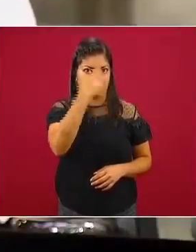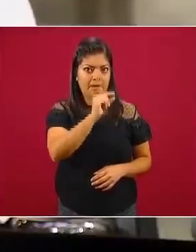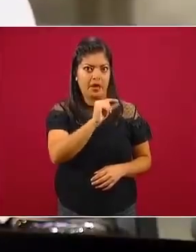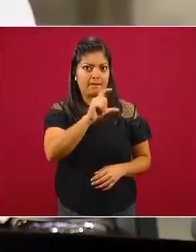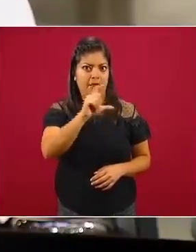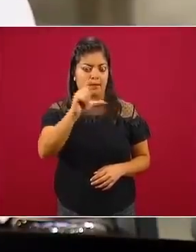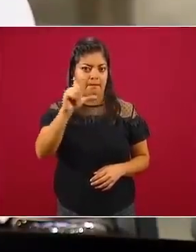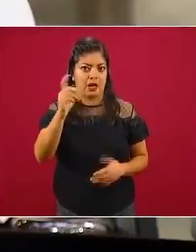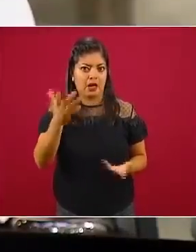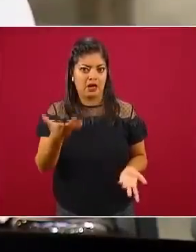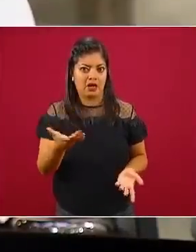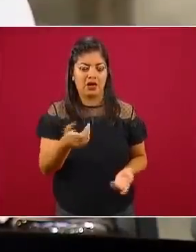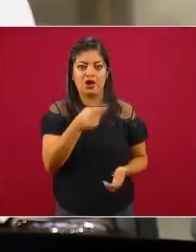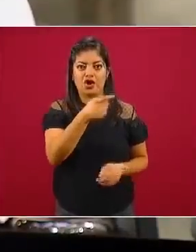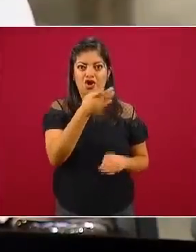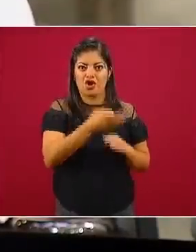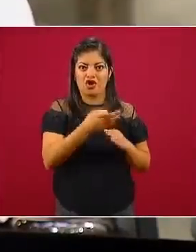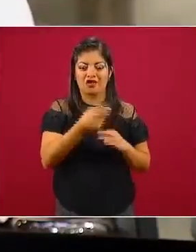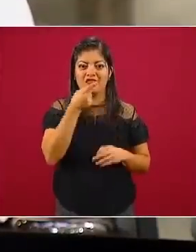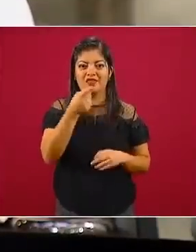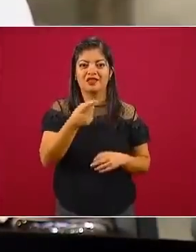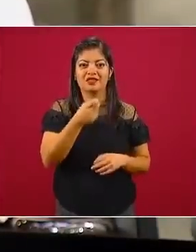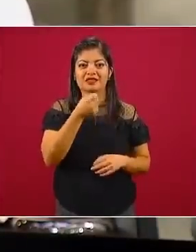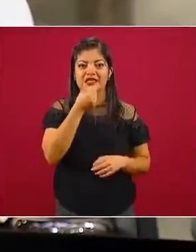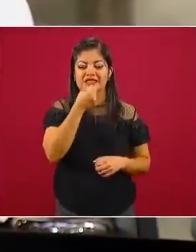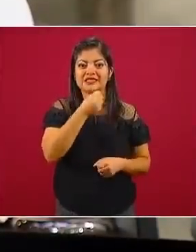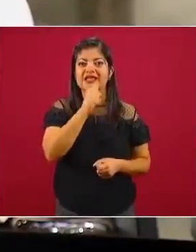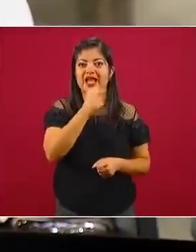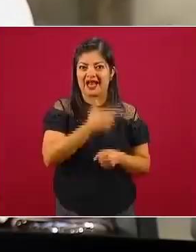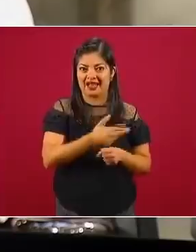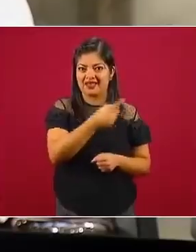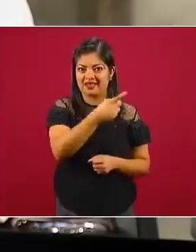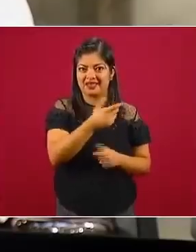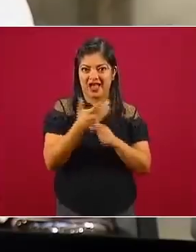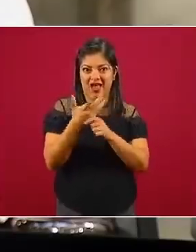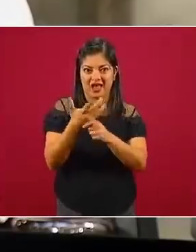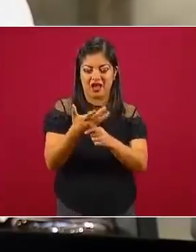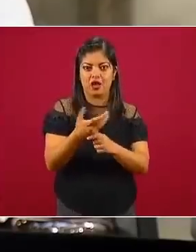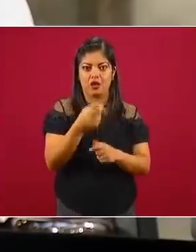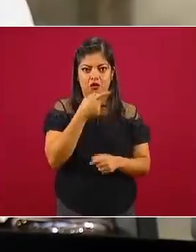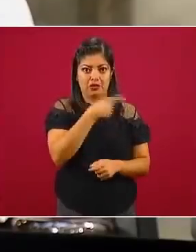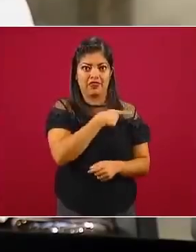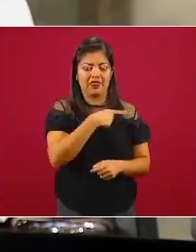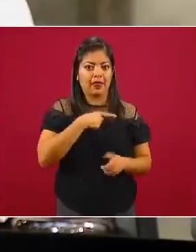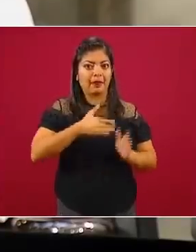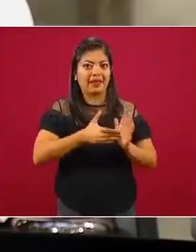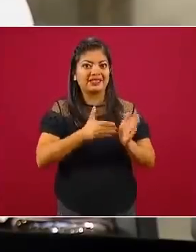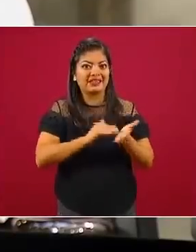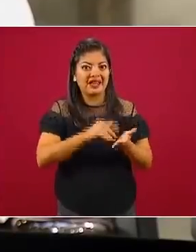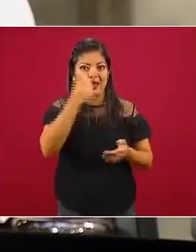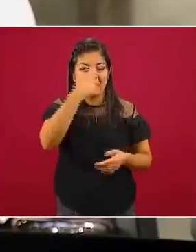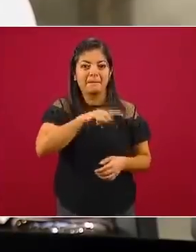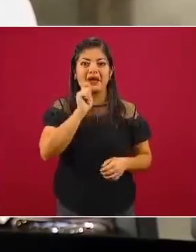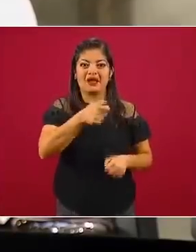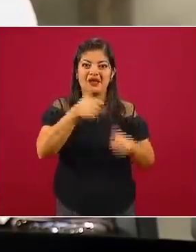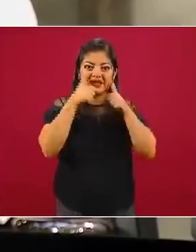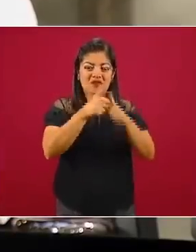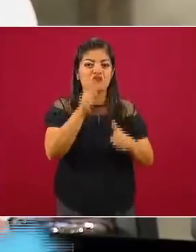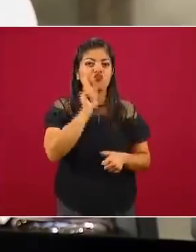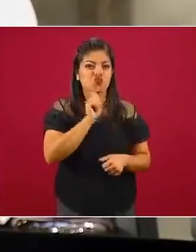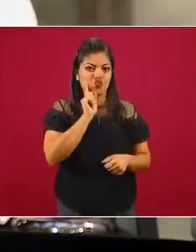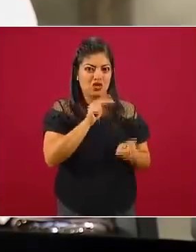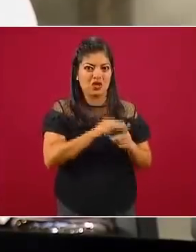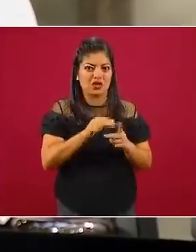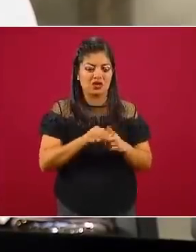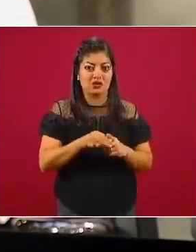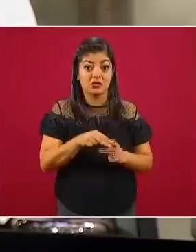visible. Sí. Ahorita lo decía el secretario, se tiene que encontrar una estrategia Ya las. real para atacar el tema del feminicidio. Nosotros